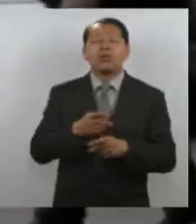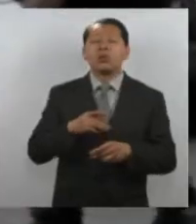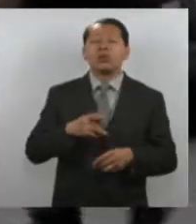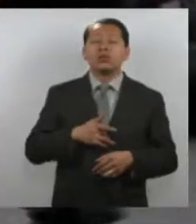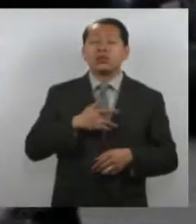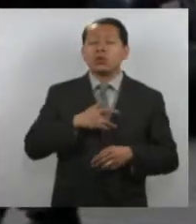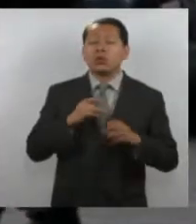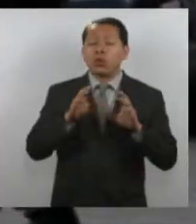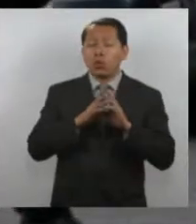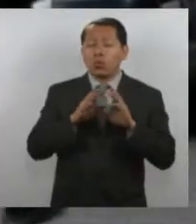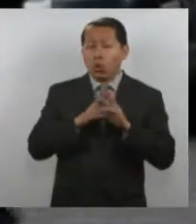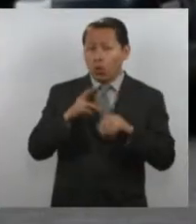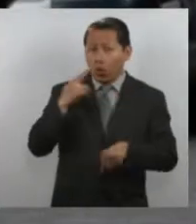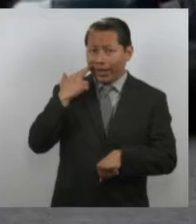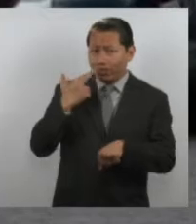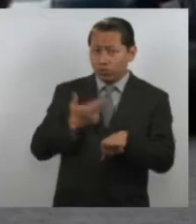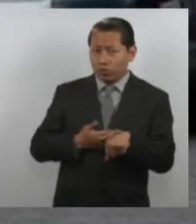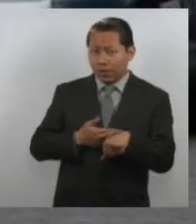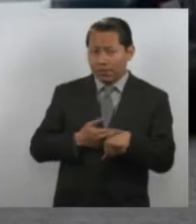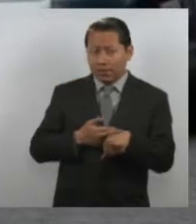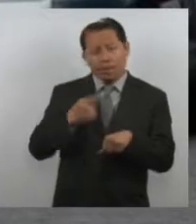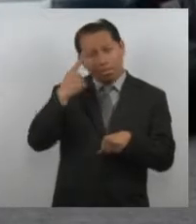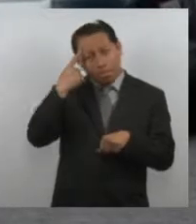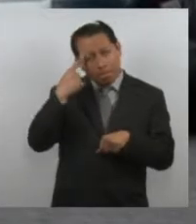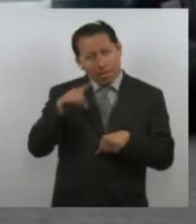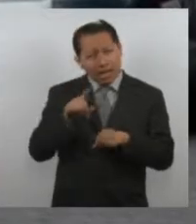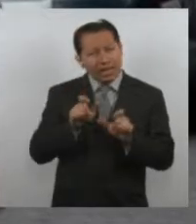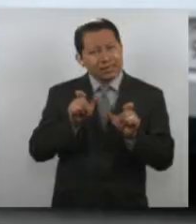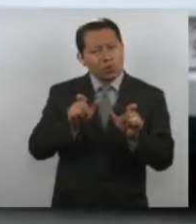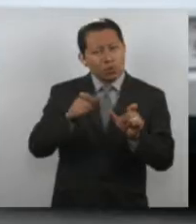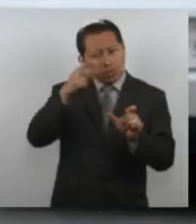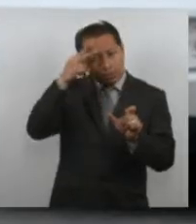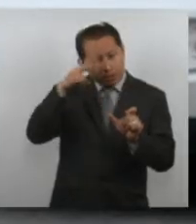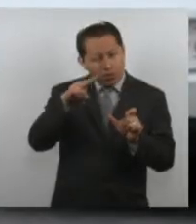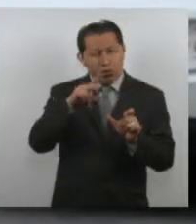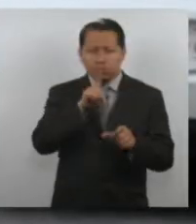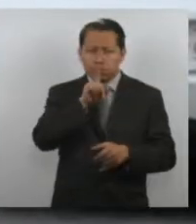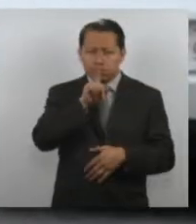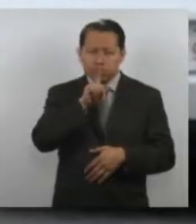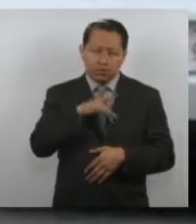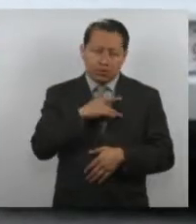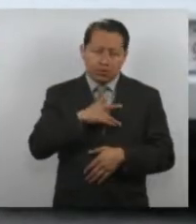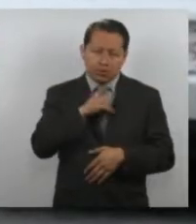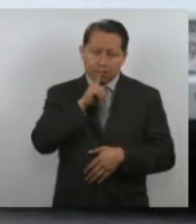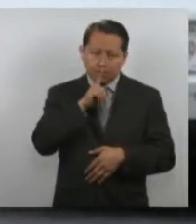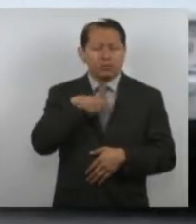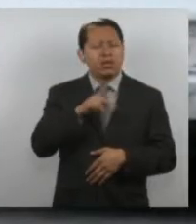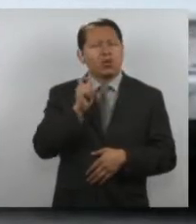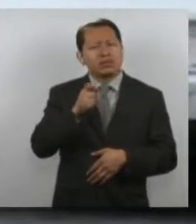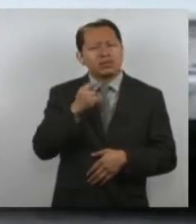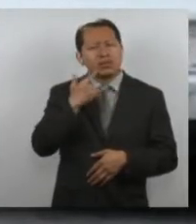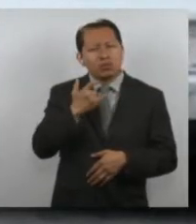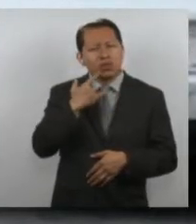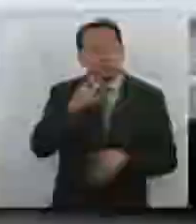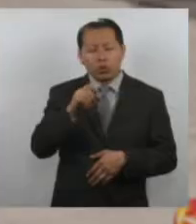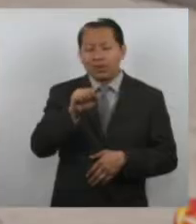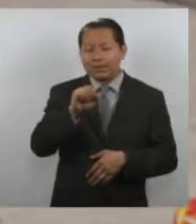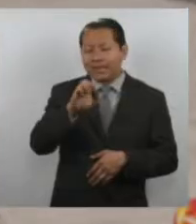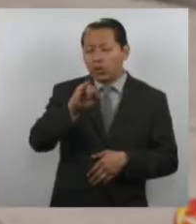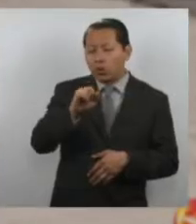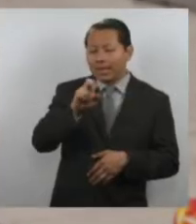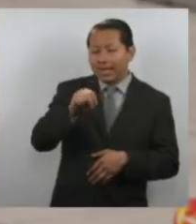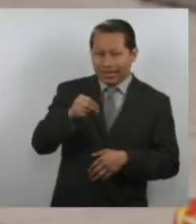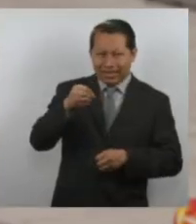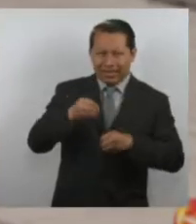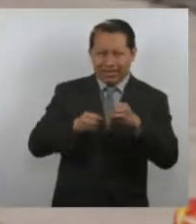ente corresponsable en materia de seguridad en México, ¿sí? Tenemos los esfuerzos que está haciendo la Suprema Corte de Justicia